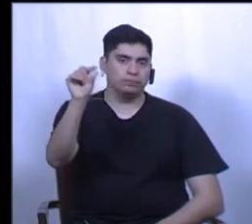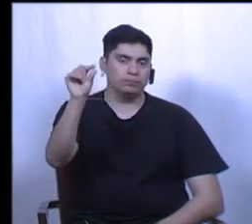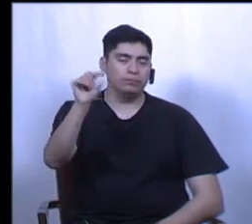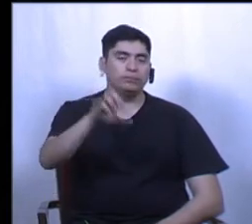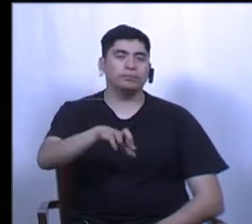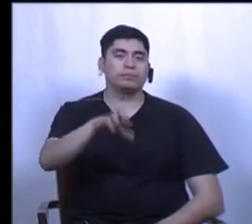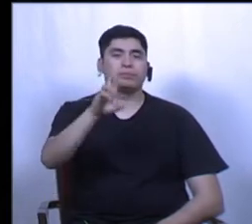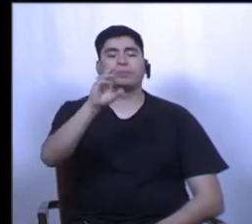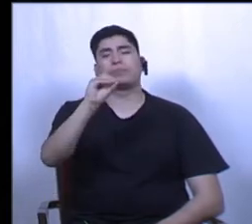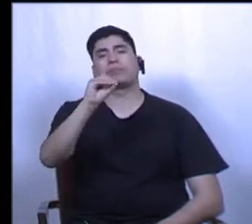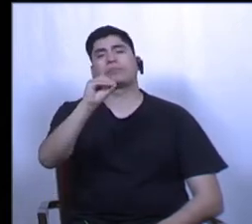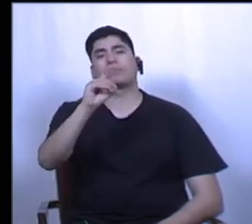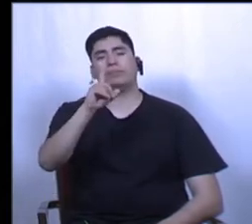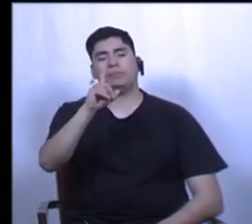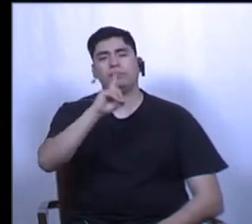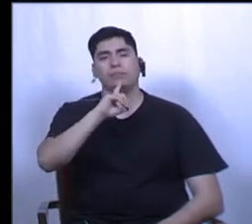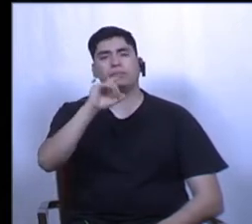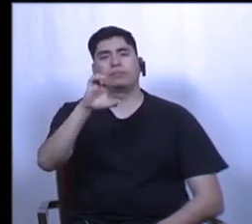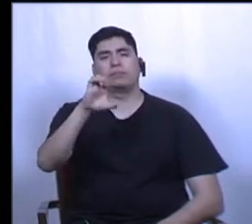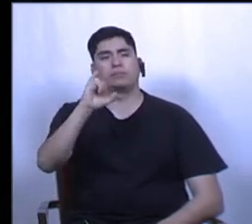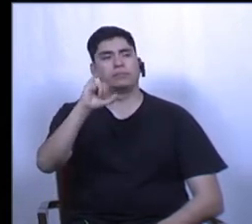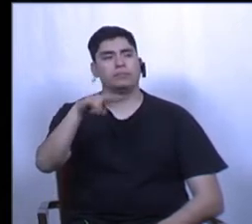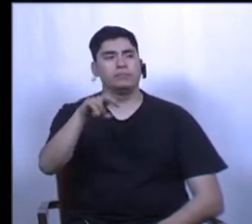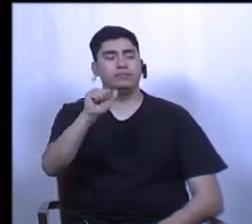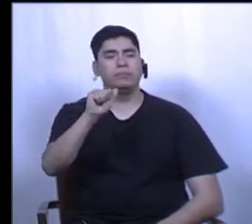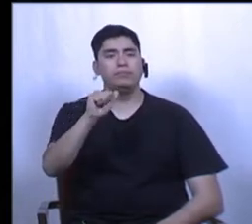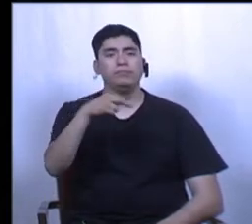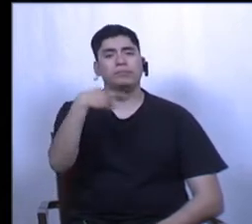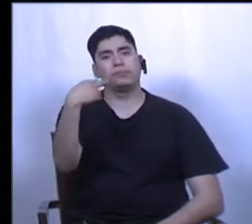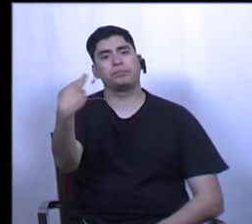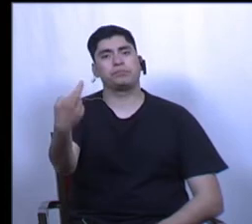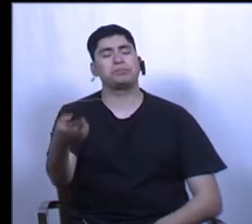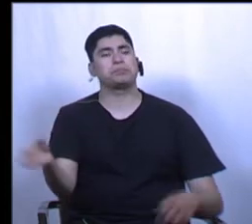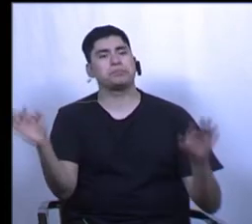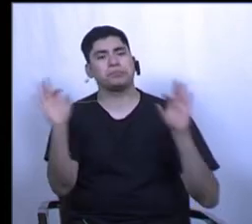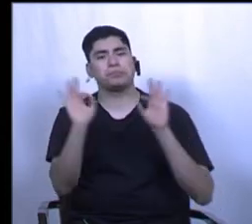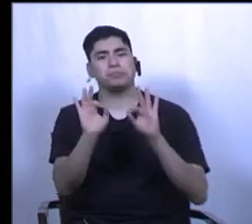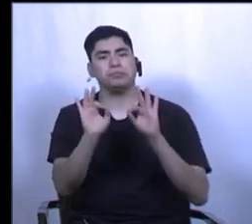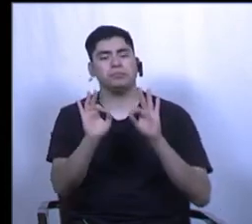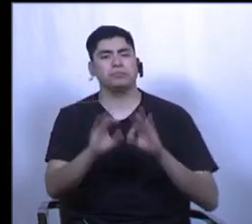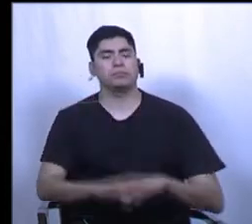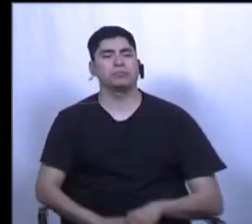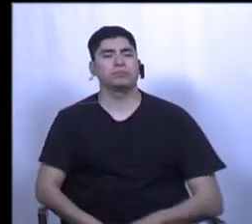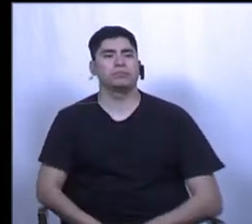una respuesta normal y se